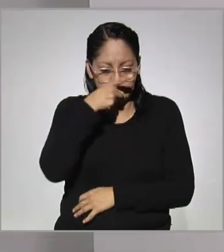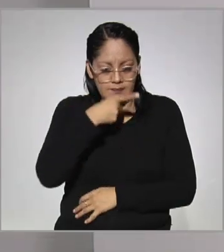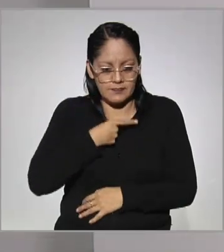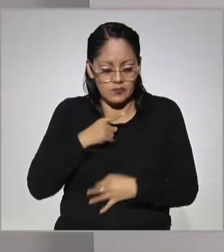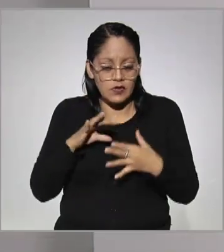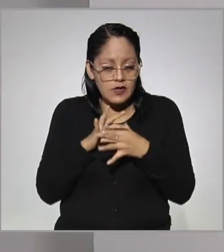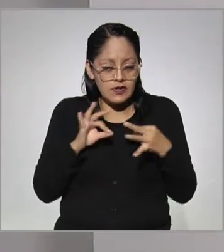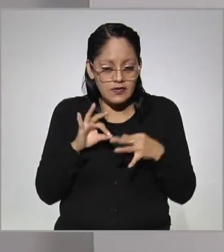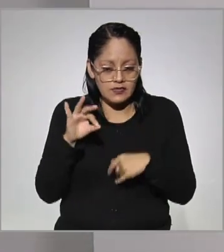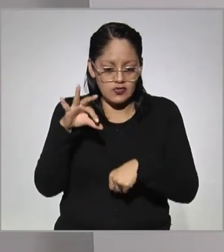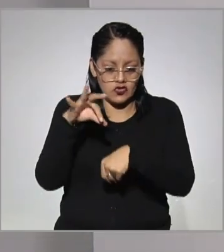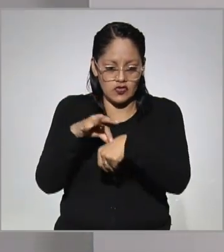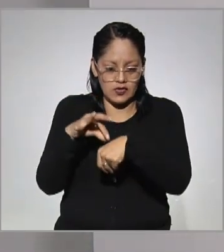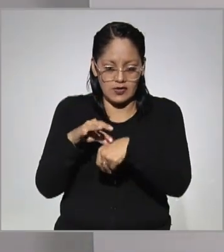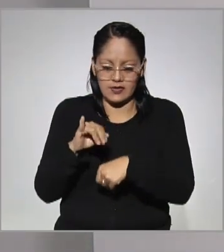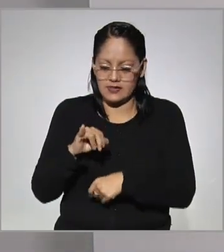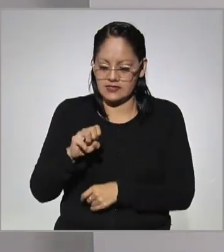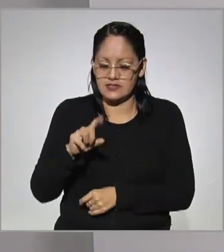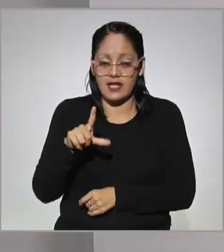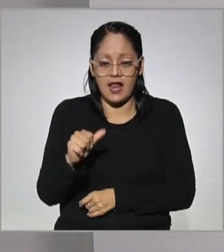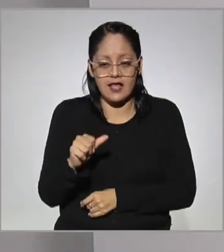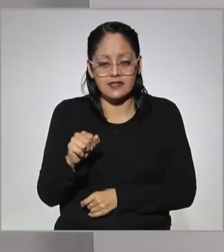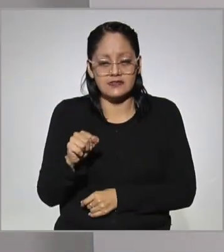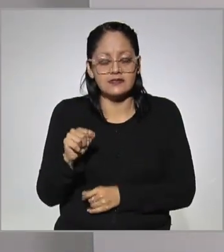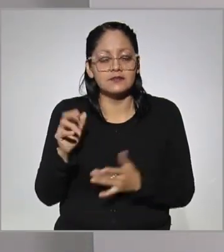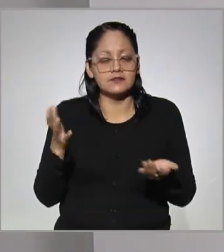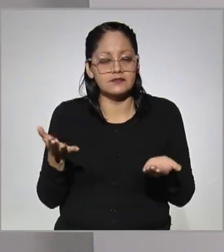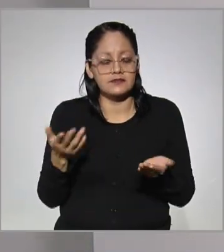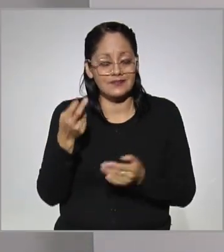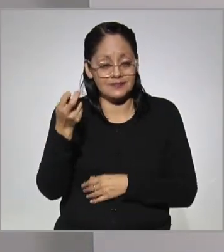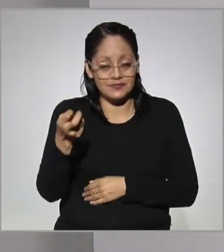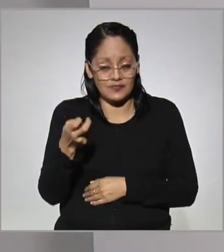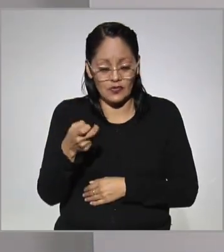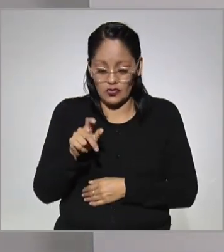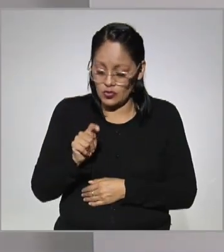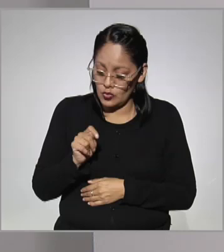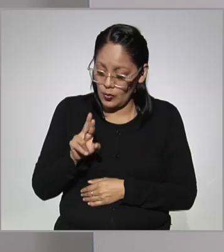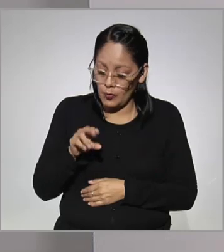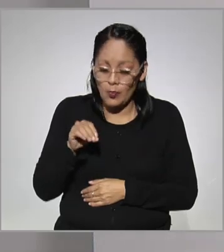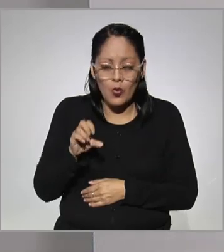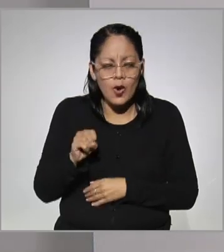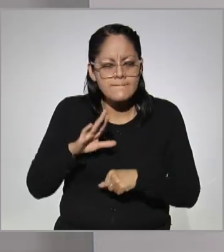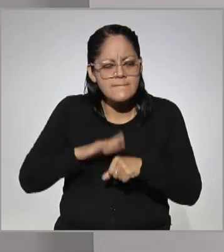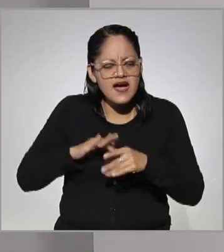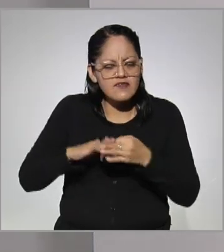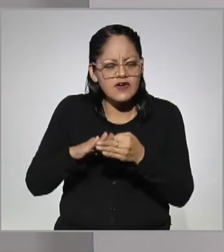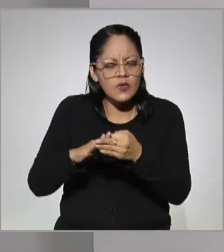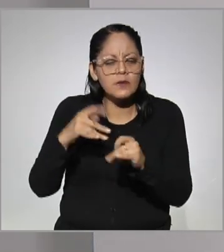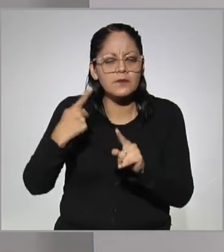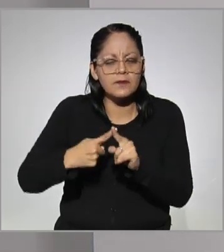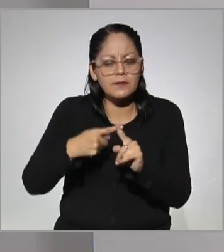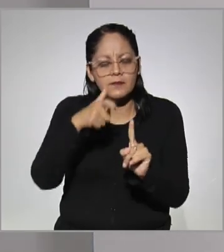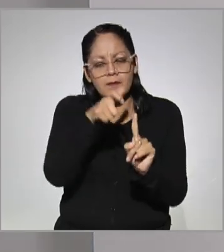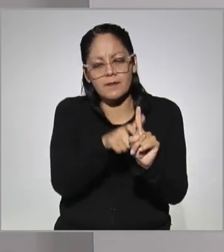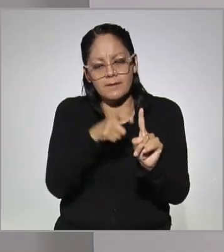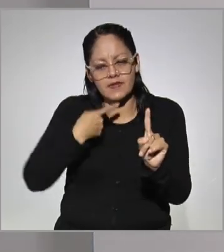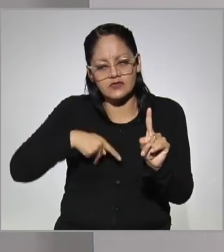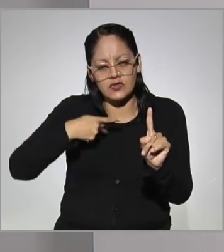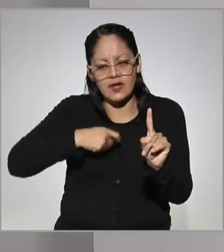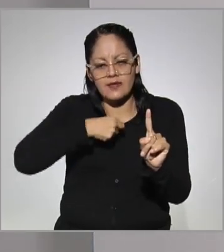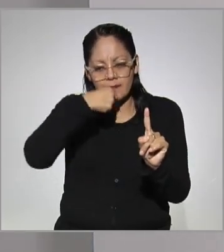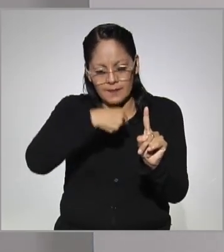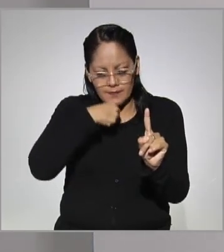también el doctor Isla, o sea, este tipo de tumor es más frecuente en pacientes ya mayores,